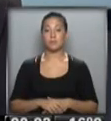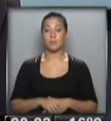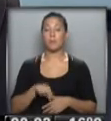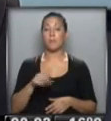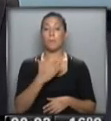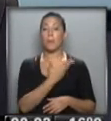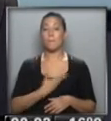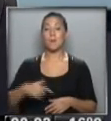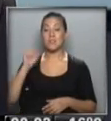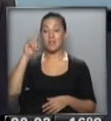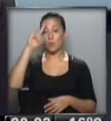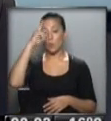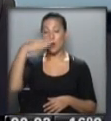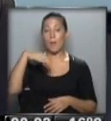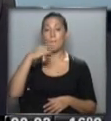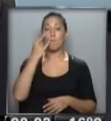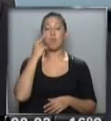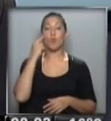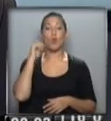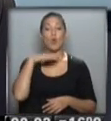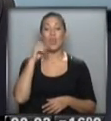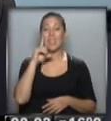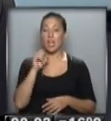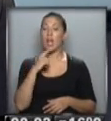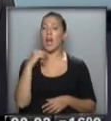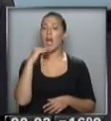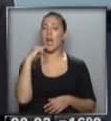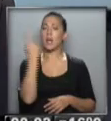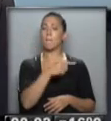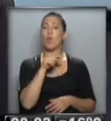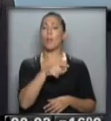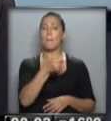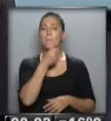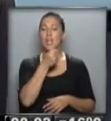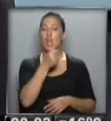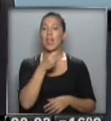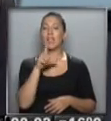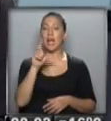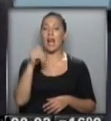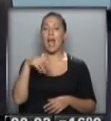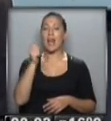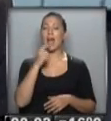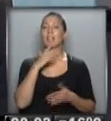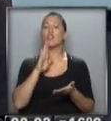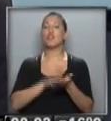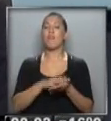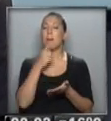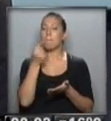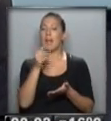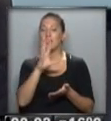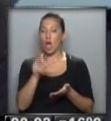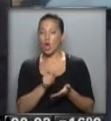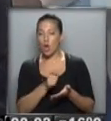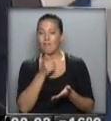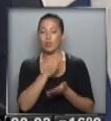el presidente del Uruguay José Pepe Mujica respondió a las acusaciones que hizo el periodista Jorge lanata sobre lavado de dinero había